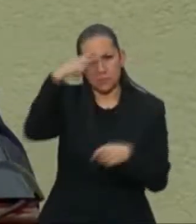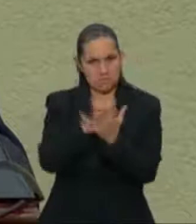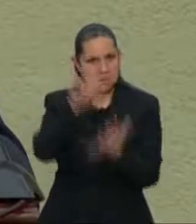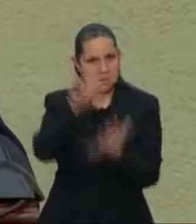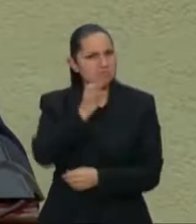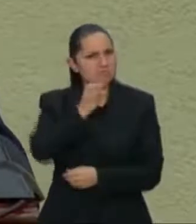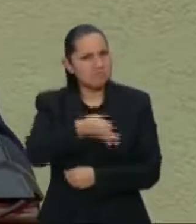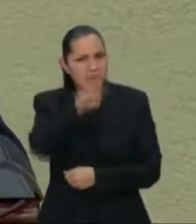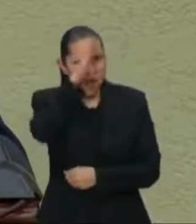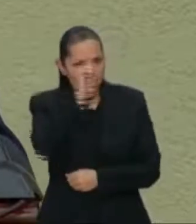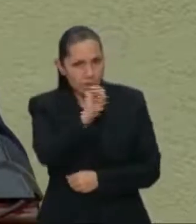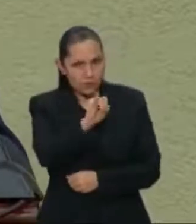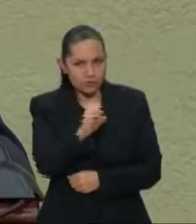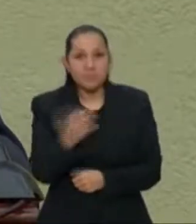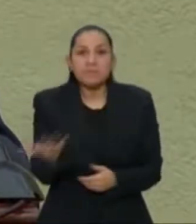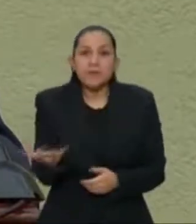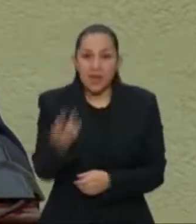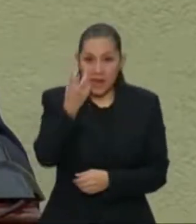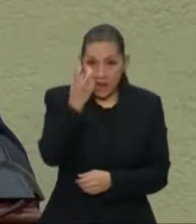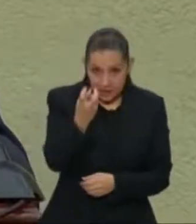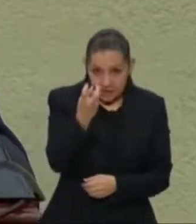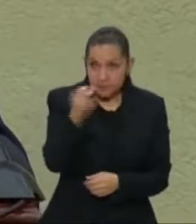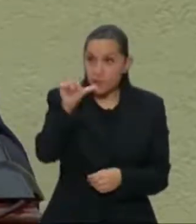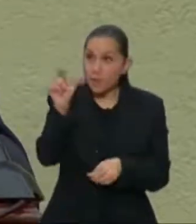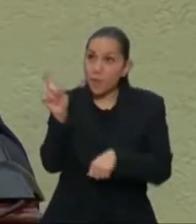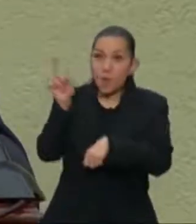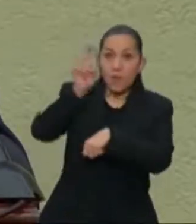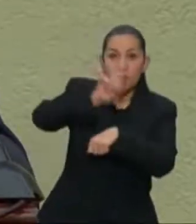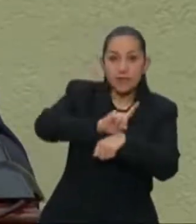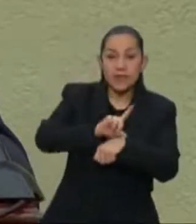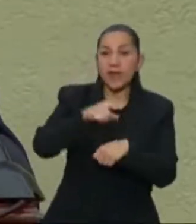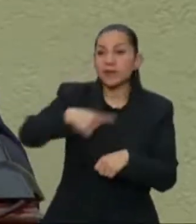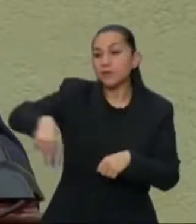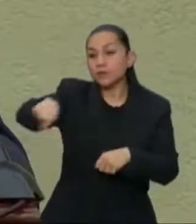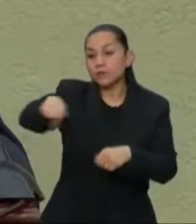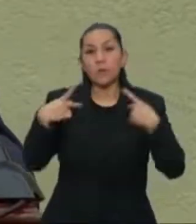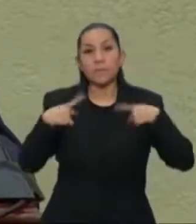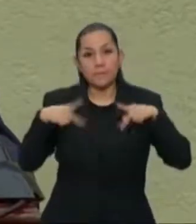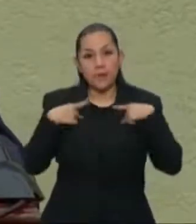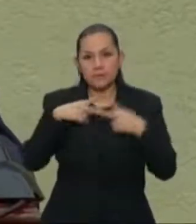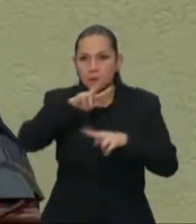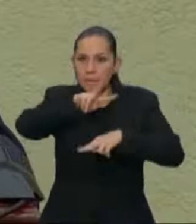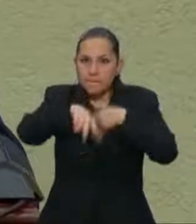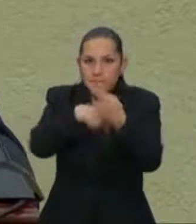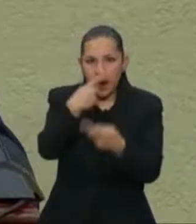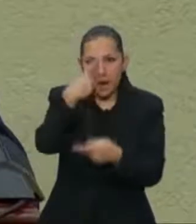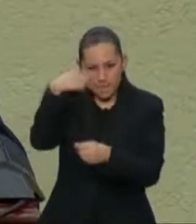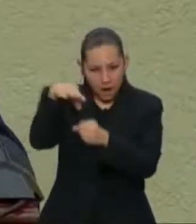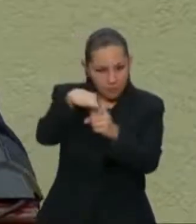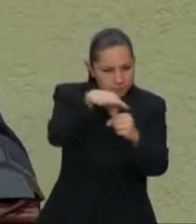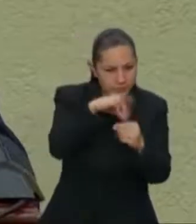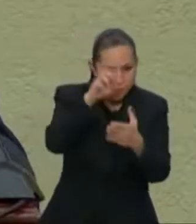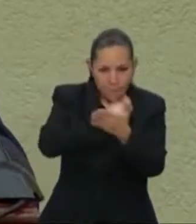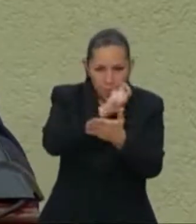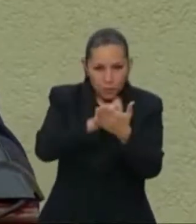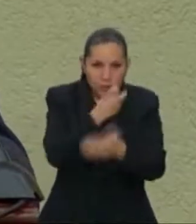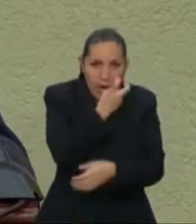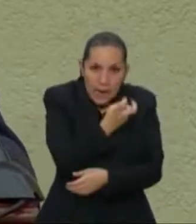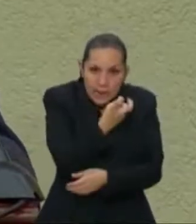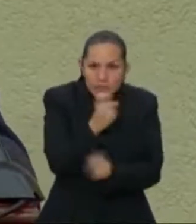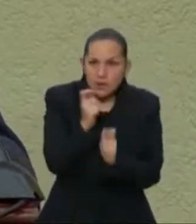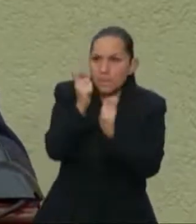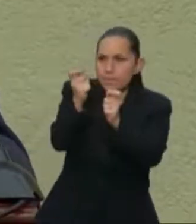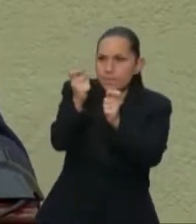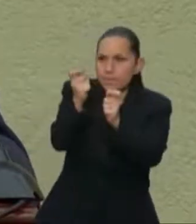voluntad en el día que la voluntad de los de las y los votantes se convierte en el fundamento para el ejercicio del poder político reitero lo que dije